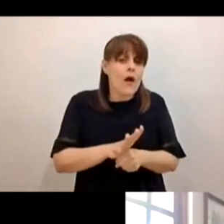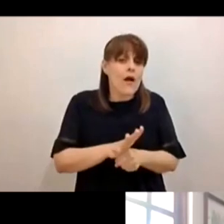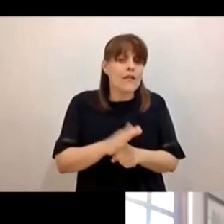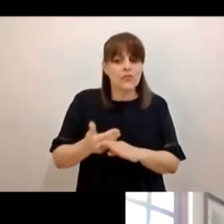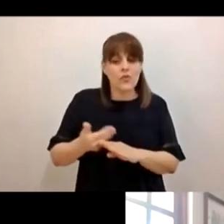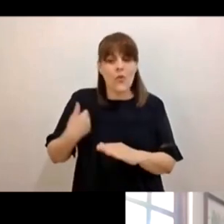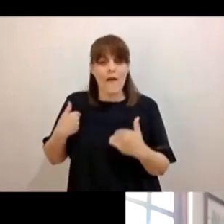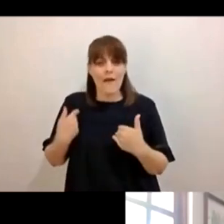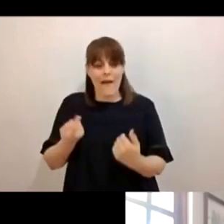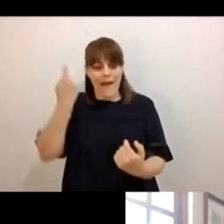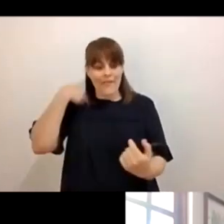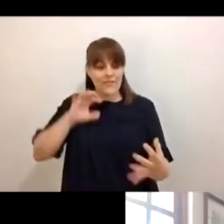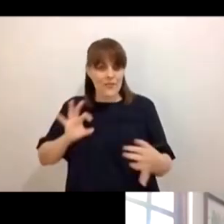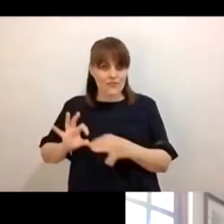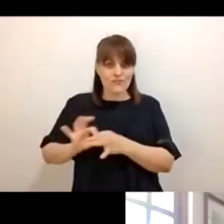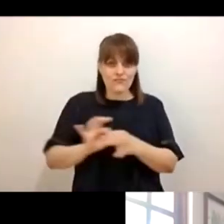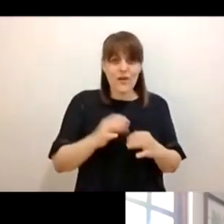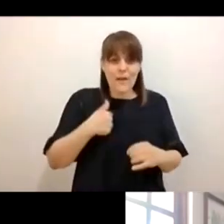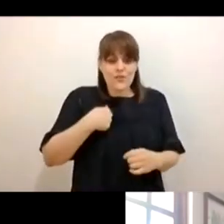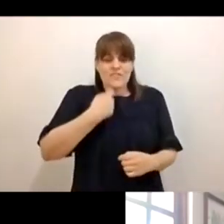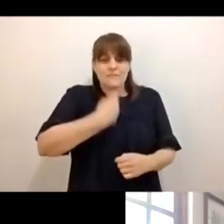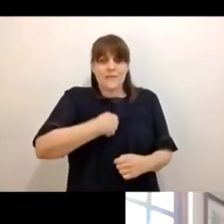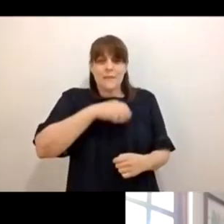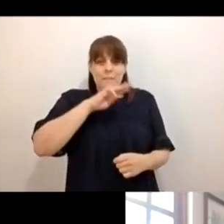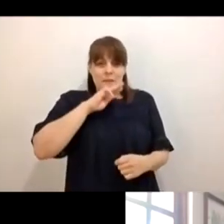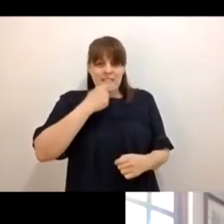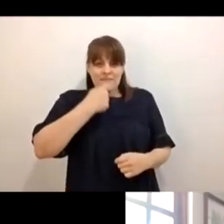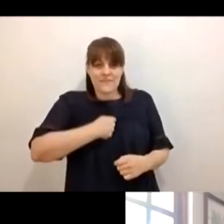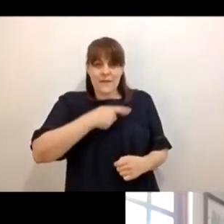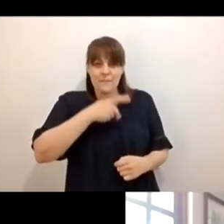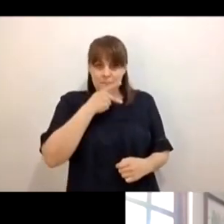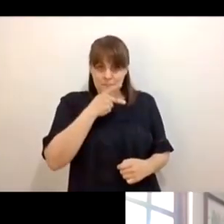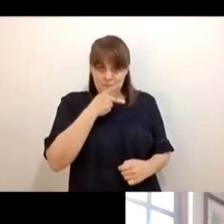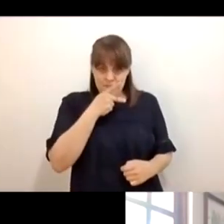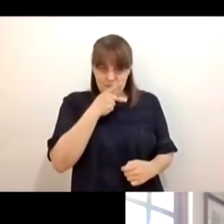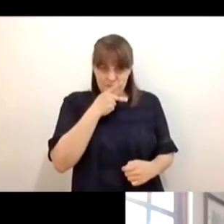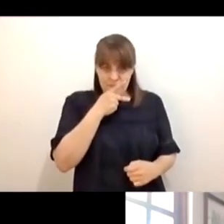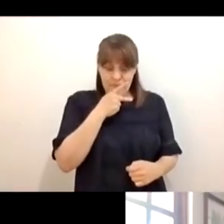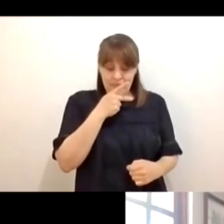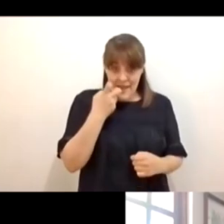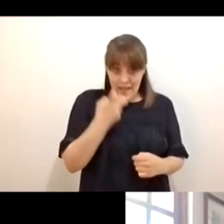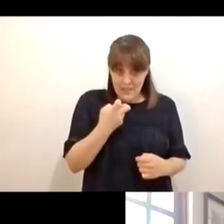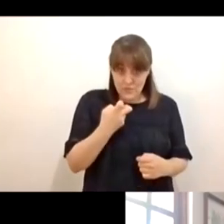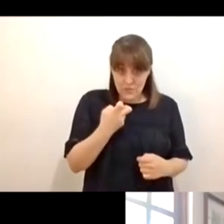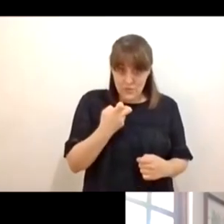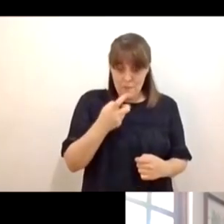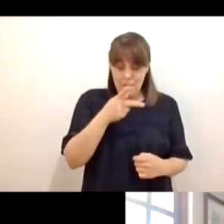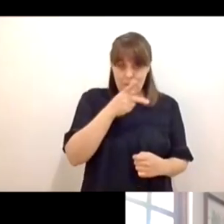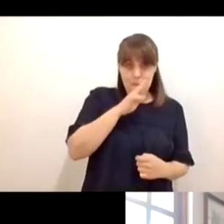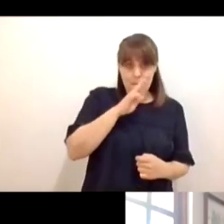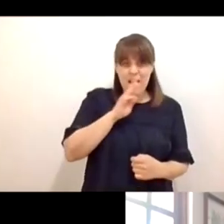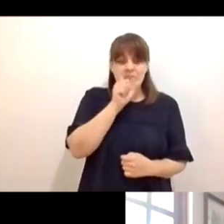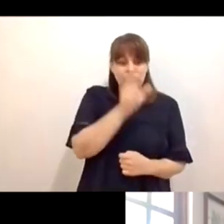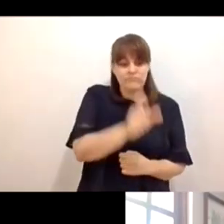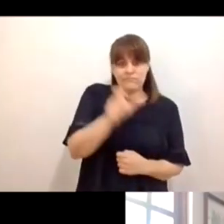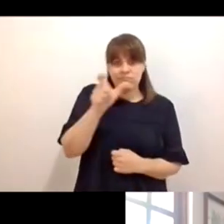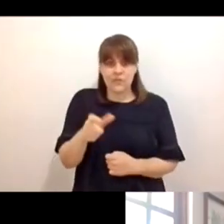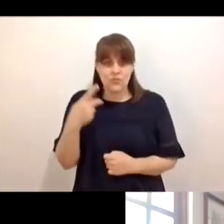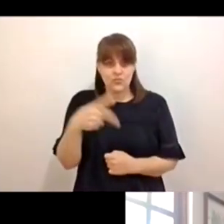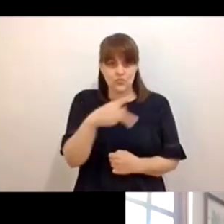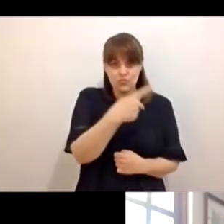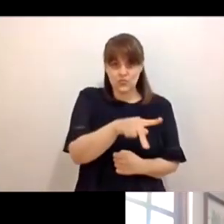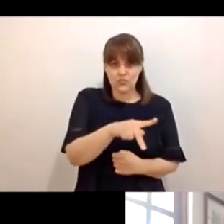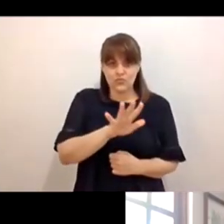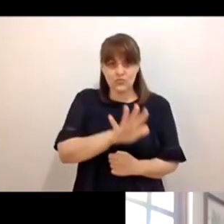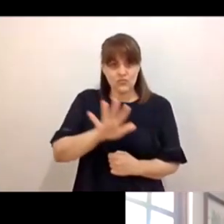maternidad y la paternidad y muchos de estos supuestos vienen de nuestros madres y padres abuelos